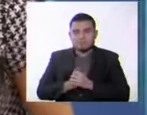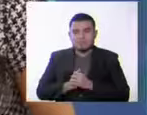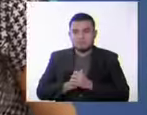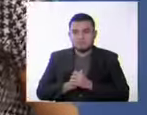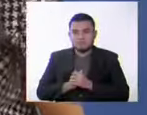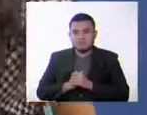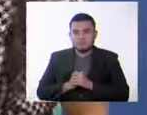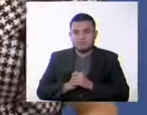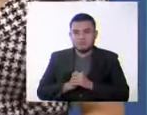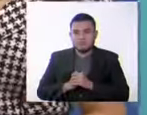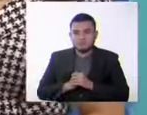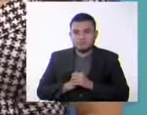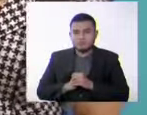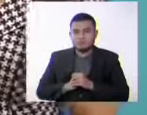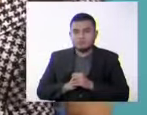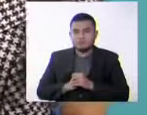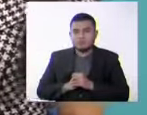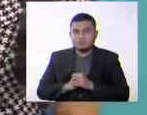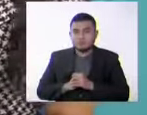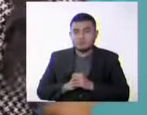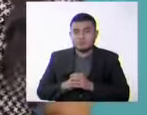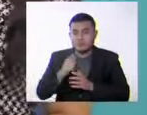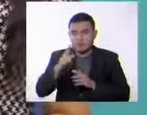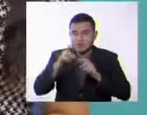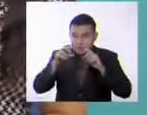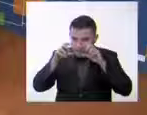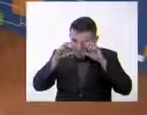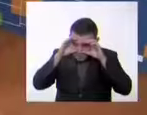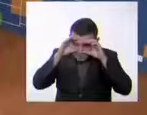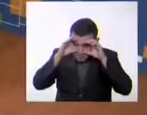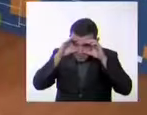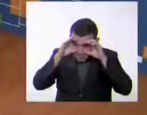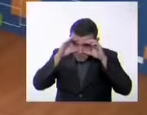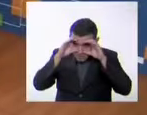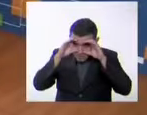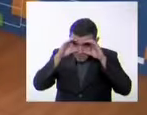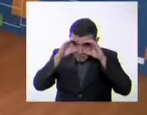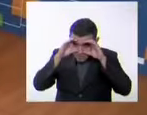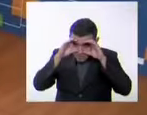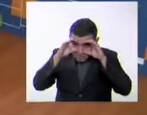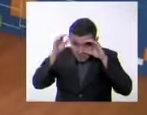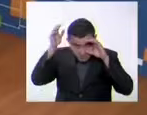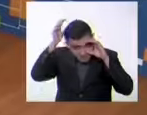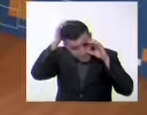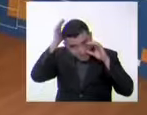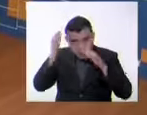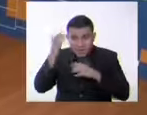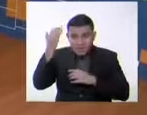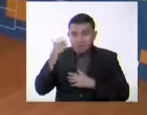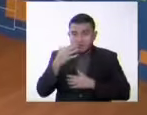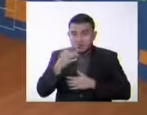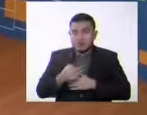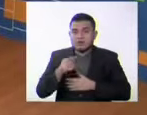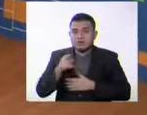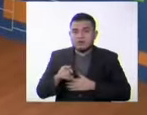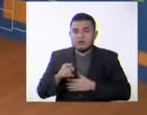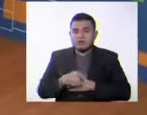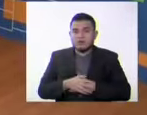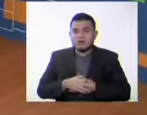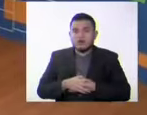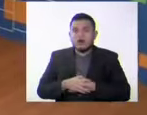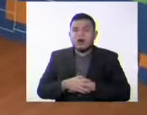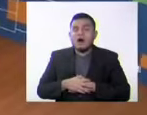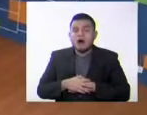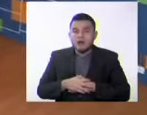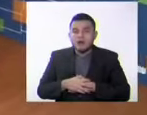imagínate, acá está Monseñor Romero. Es cierto, hay un monumento ahí a Monseñor Romero. Antes había una gasolinera. Antes había una gasolinera. ¿Ves cómo van